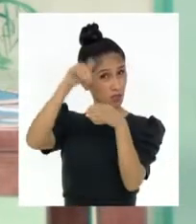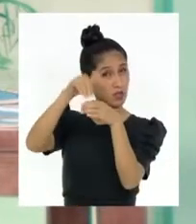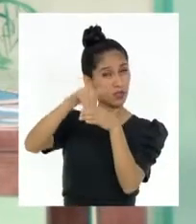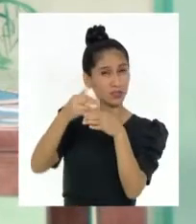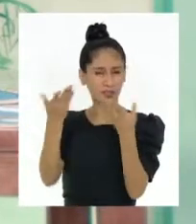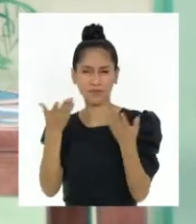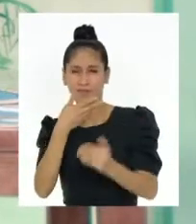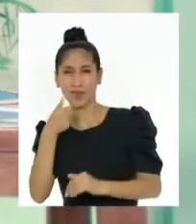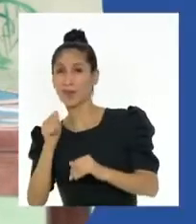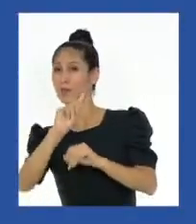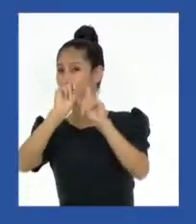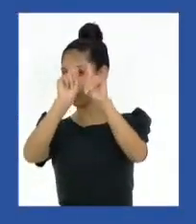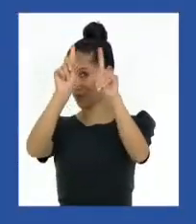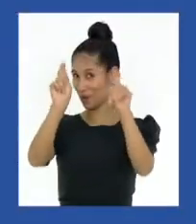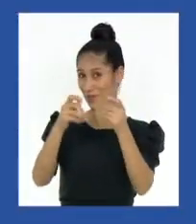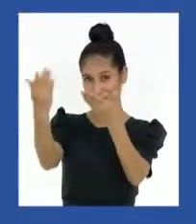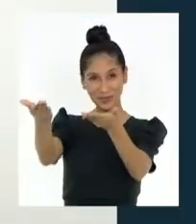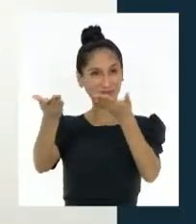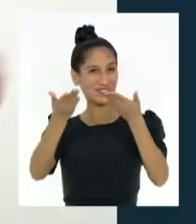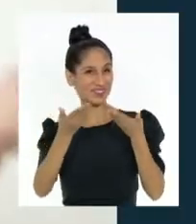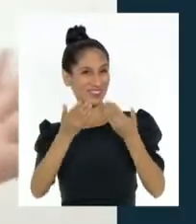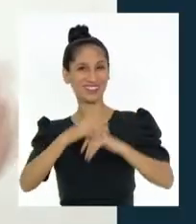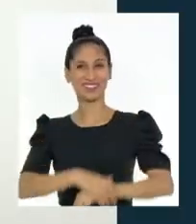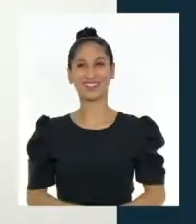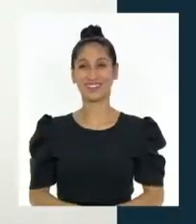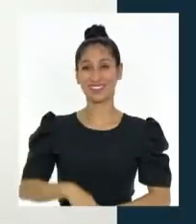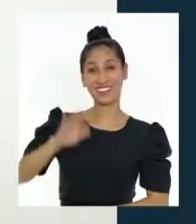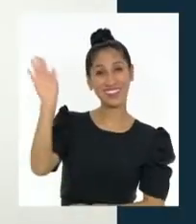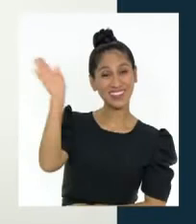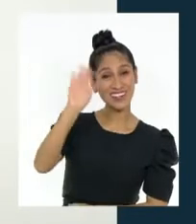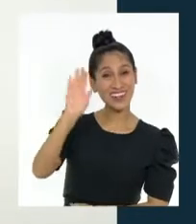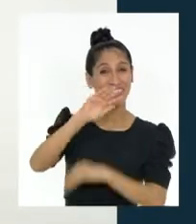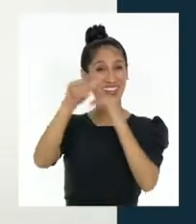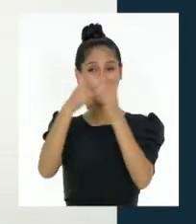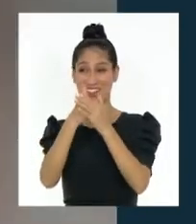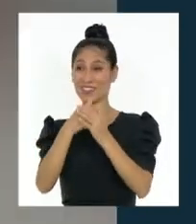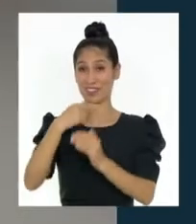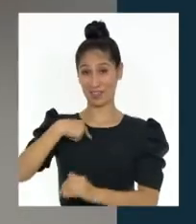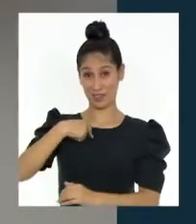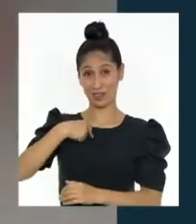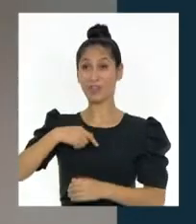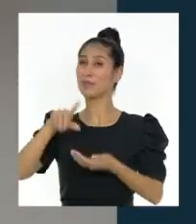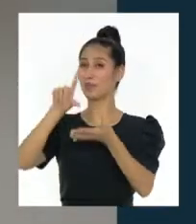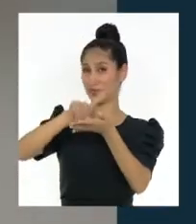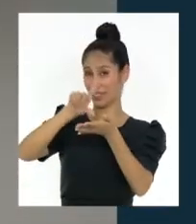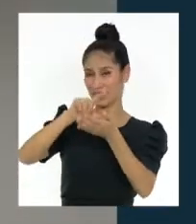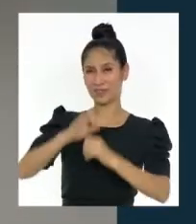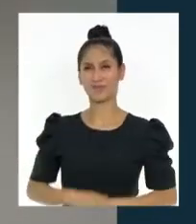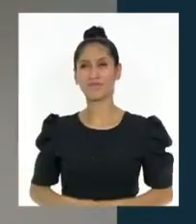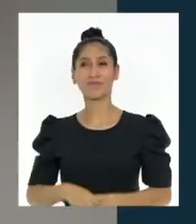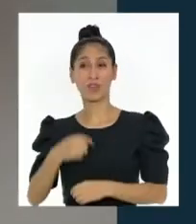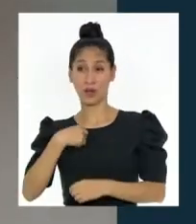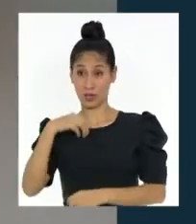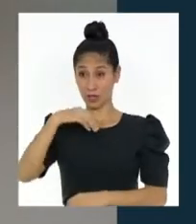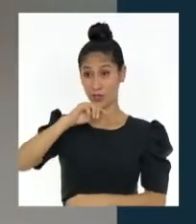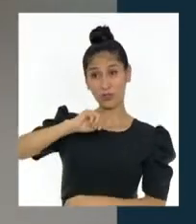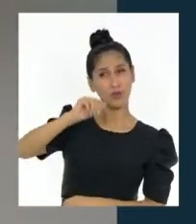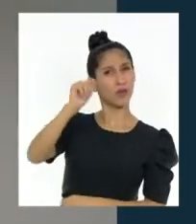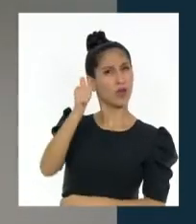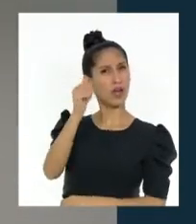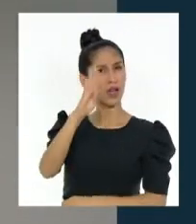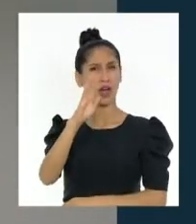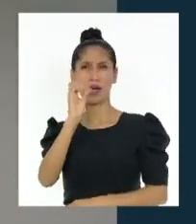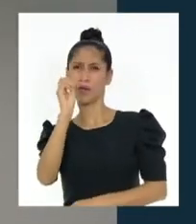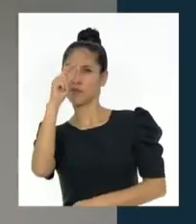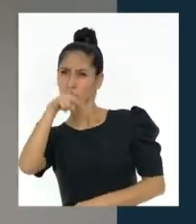preguntarles. Bienvenidas y bienvenidos. Hola a todos, les hablo desde la región Lima. Hola a todos, soy Abdón Flores Vargas, estudiante de la